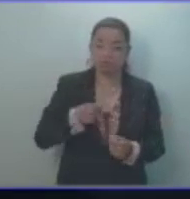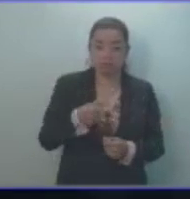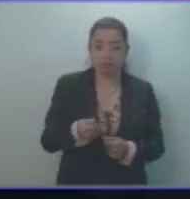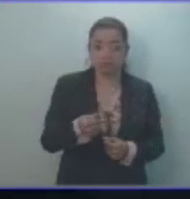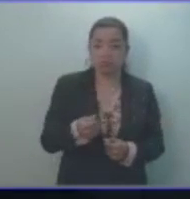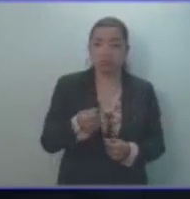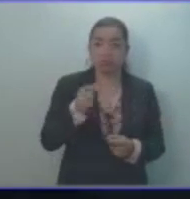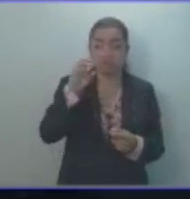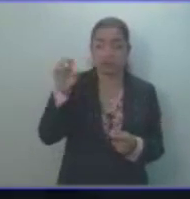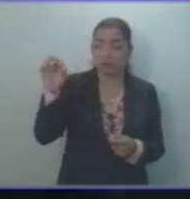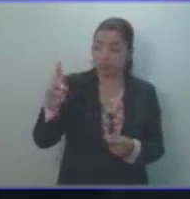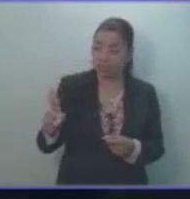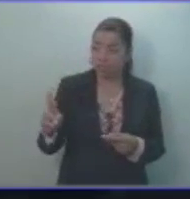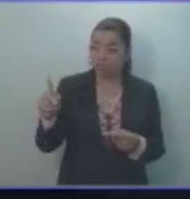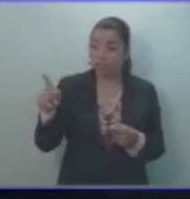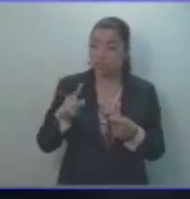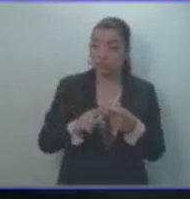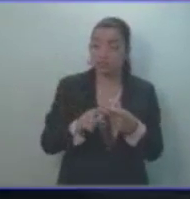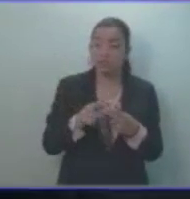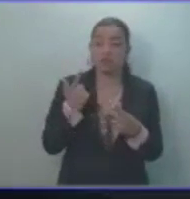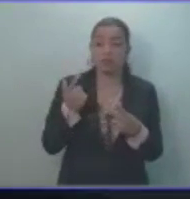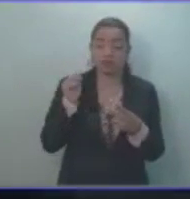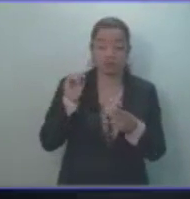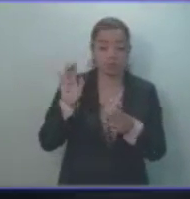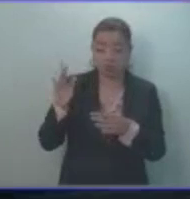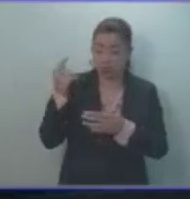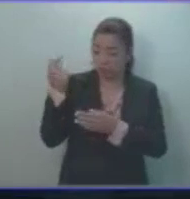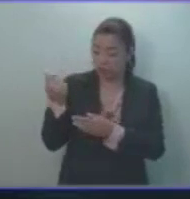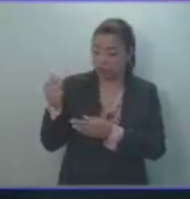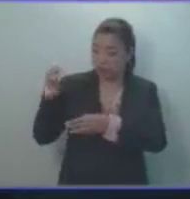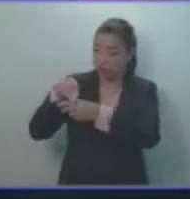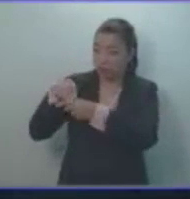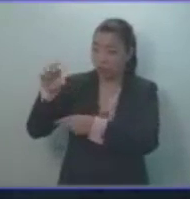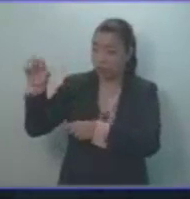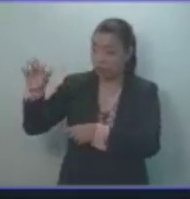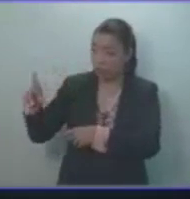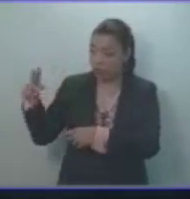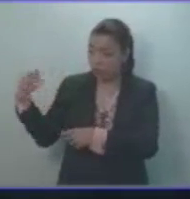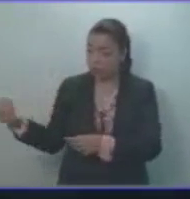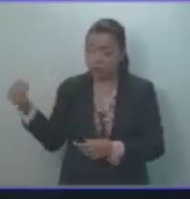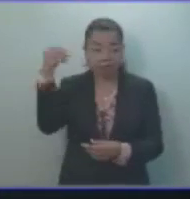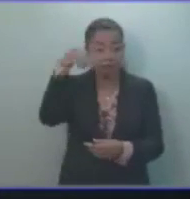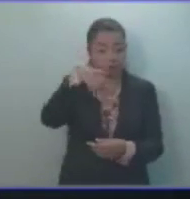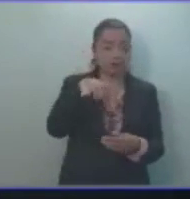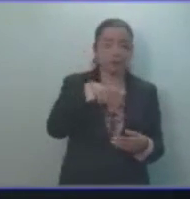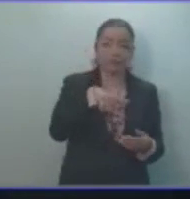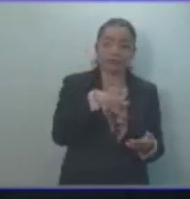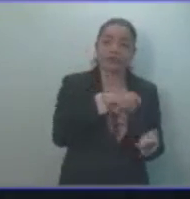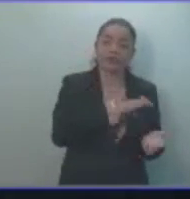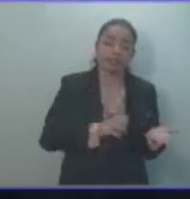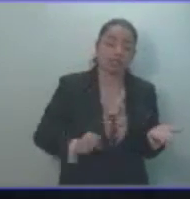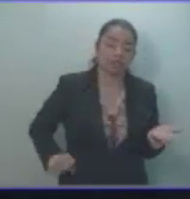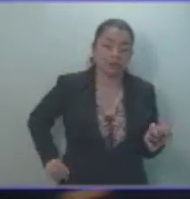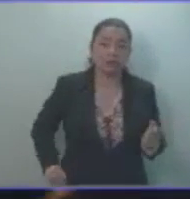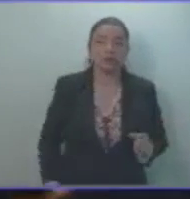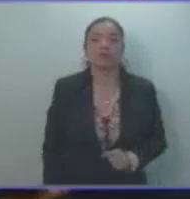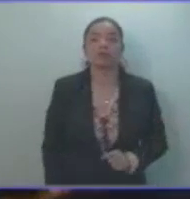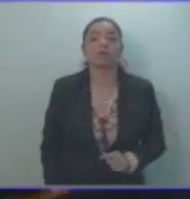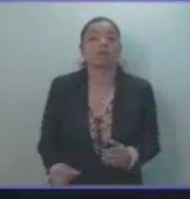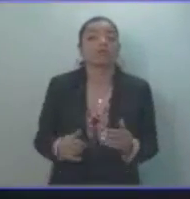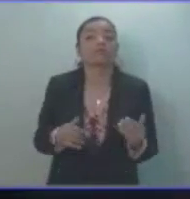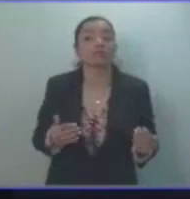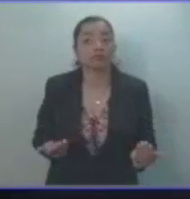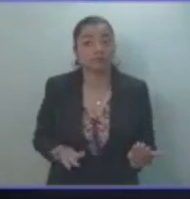de Costa Rica, que saquen sus fondos de Costa Rica y vengan a comprar deuda de El Salvador.